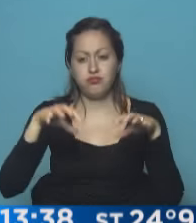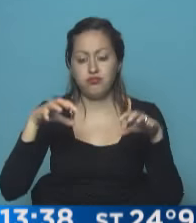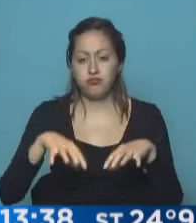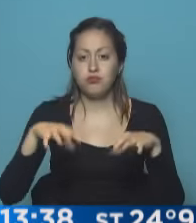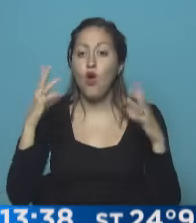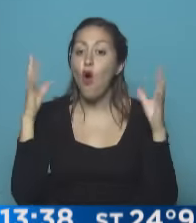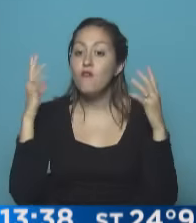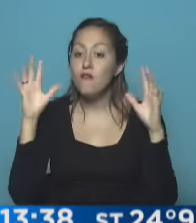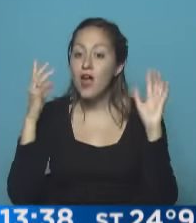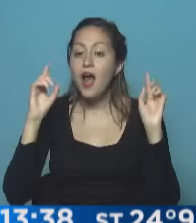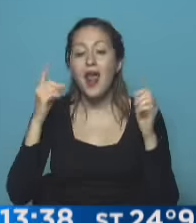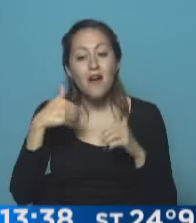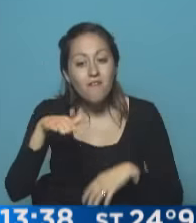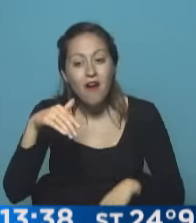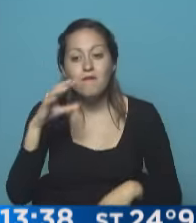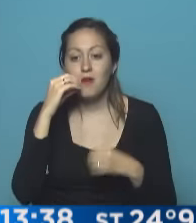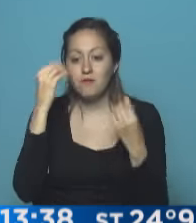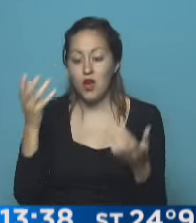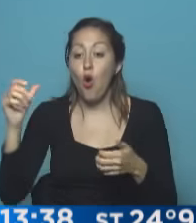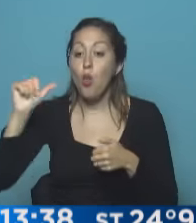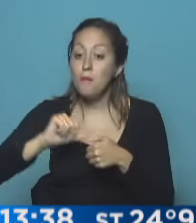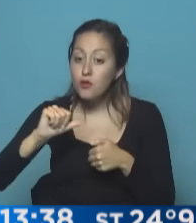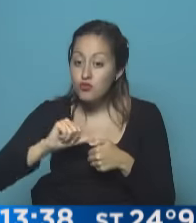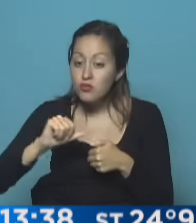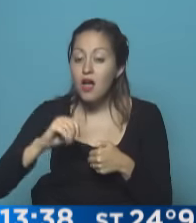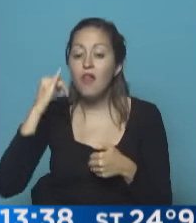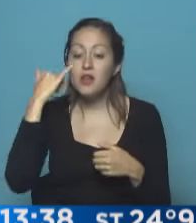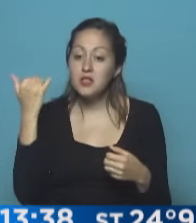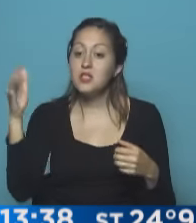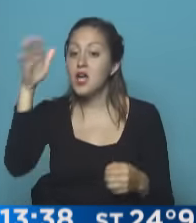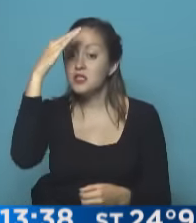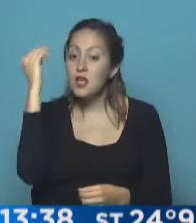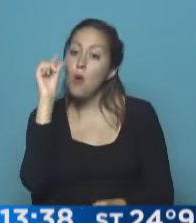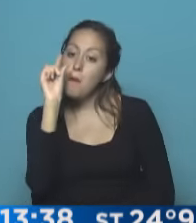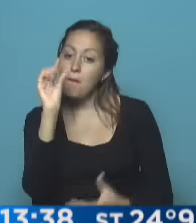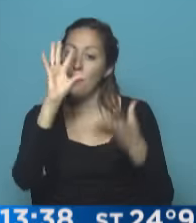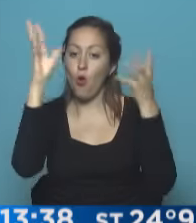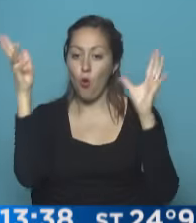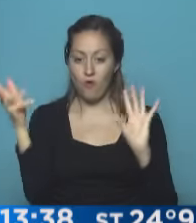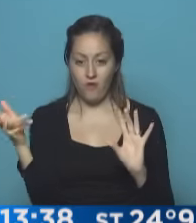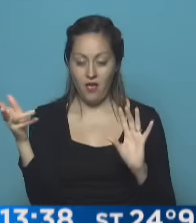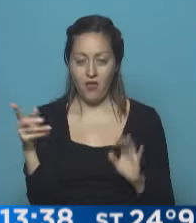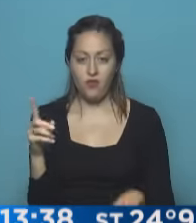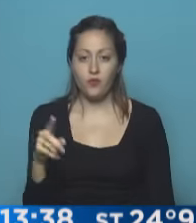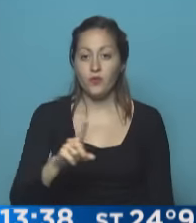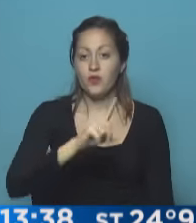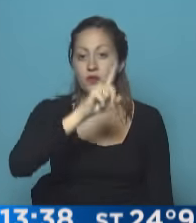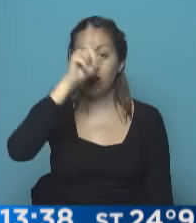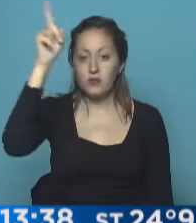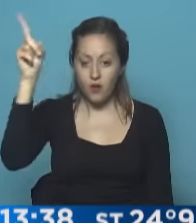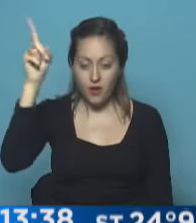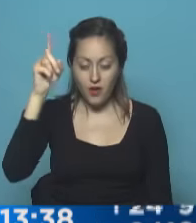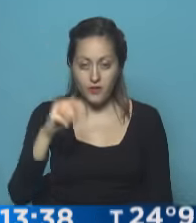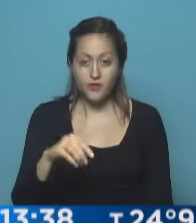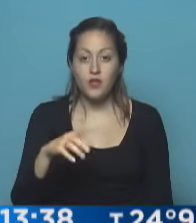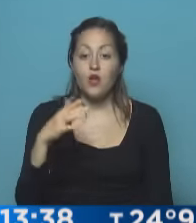Oberá está en proceso de mejoramiento y Posadas ya tiene el cielo solamente parcialmente nublado. En el noroeste, en el